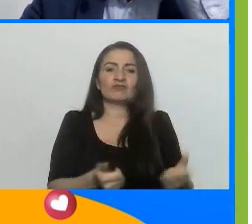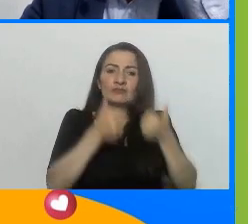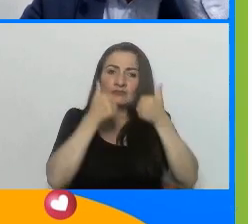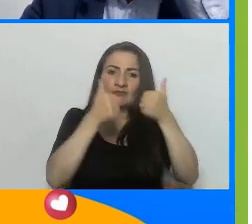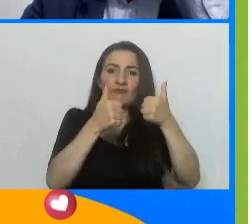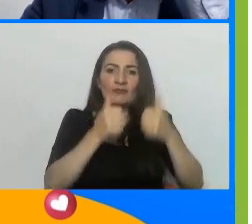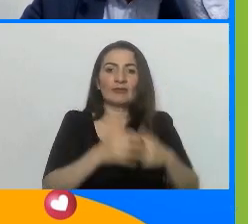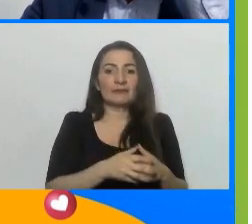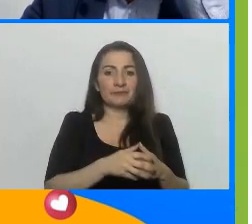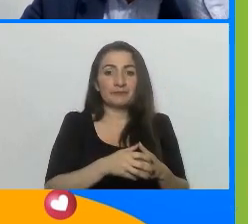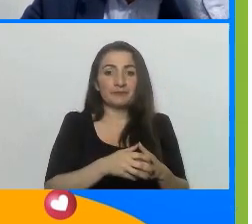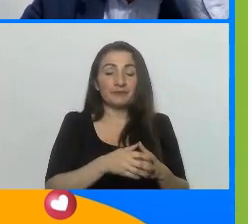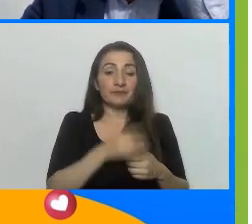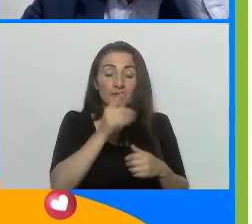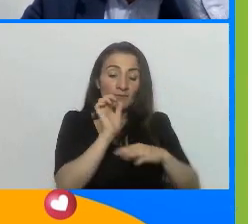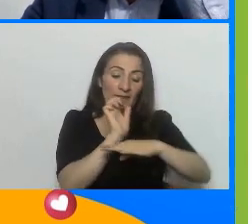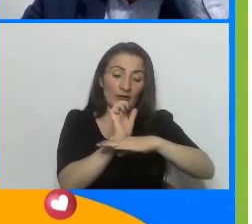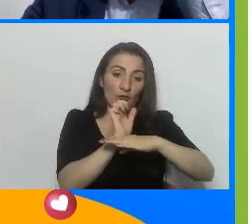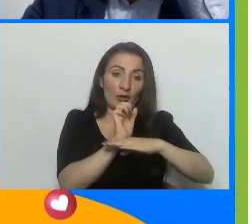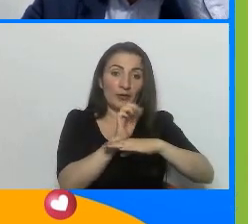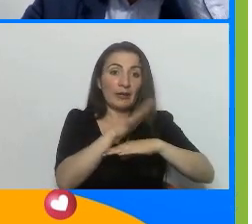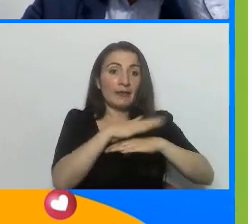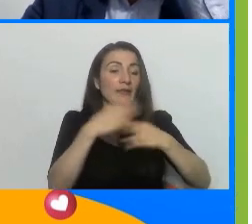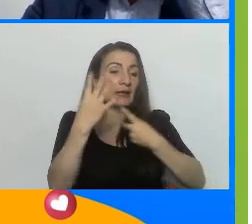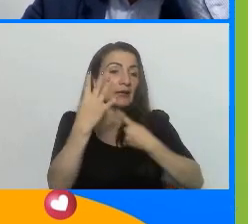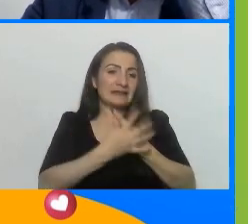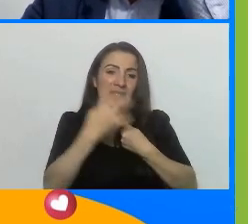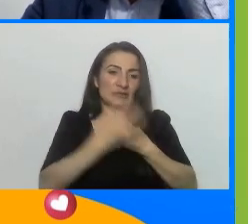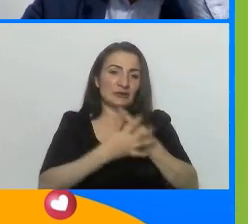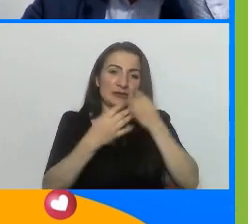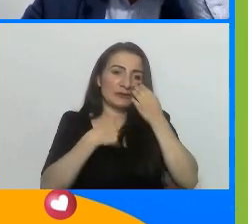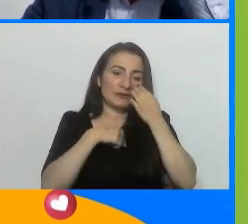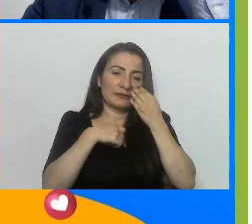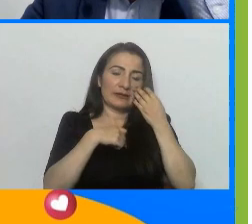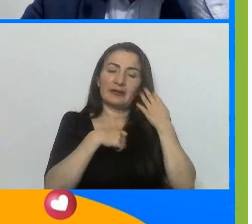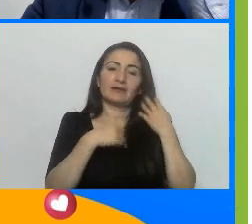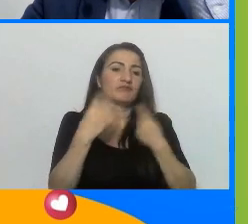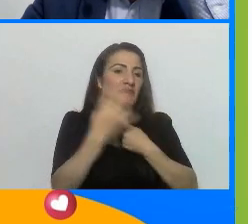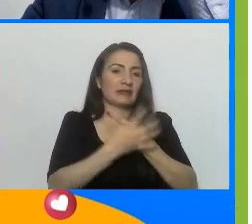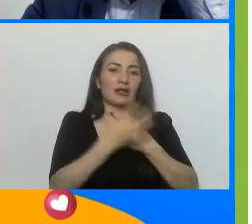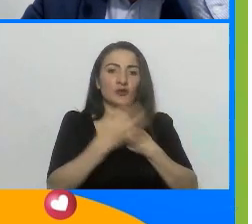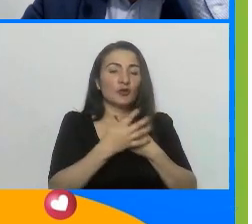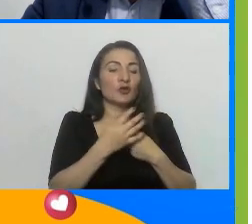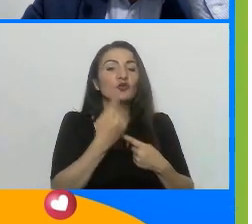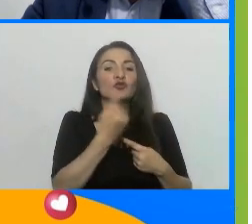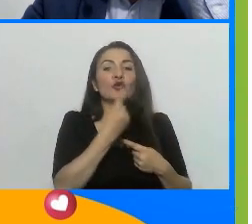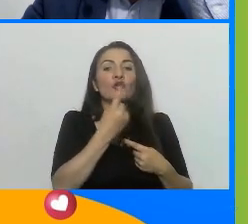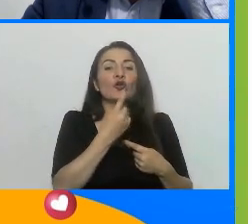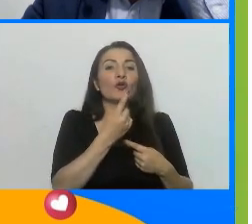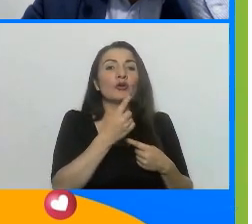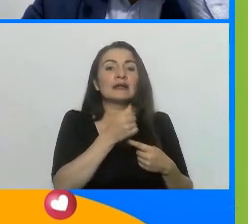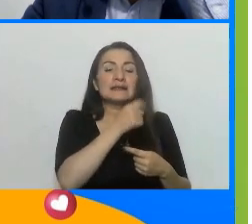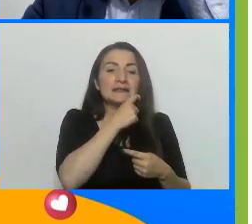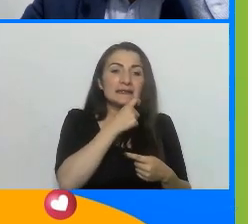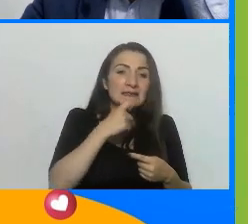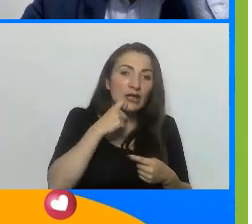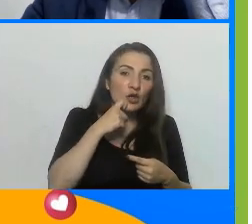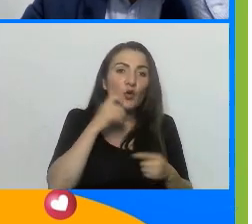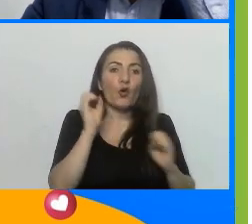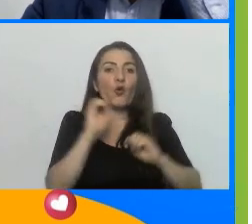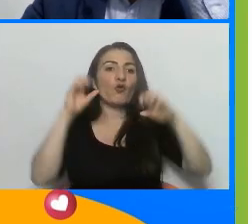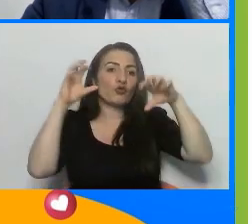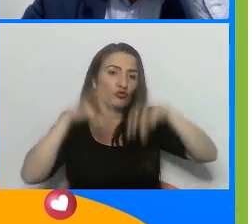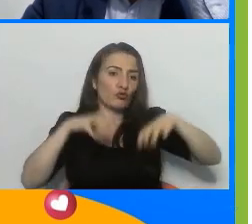Acá, cerca al Ecuador, ya no hay estaciones, ¿sí? Solo encontramos periodos secos y periodos de lluvia.